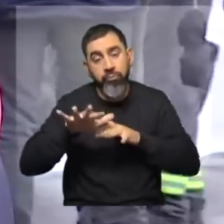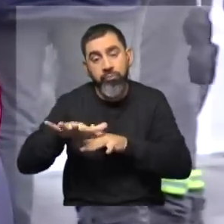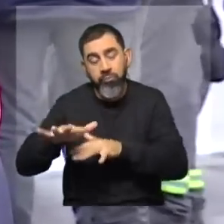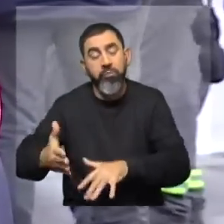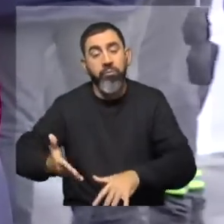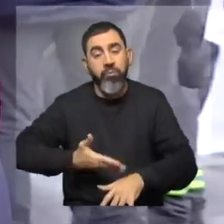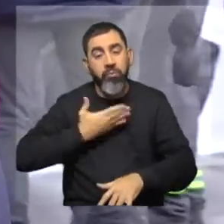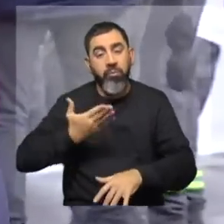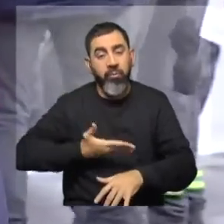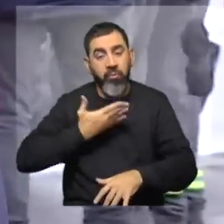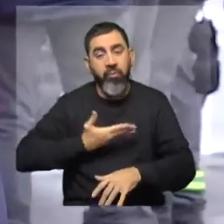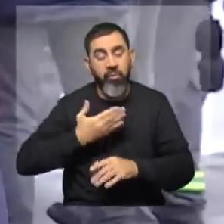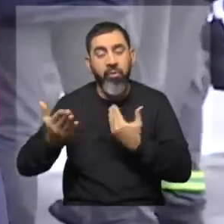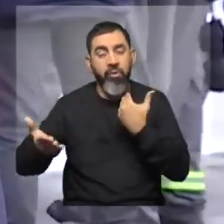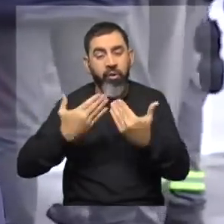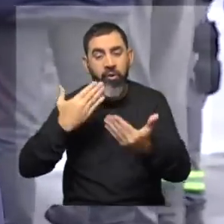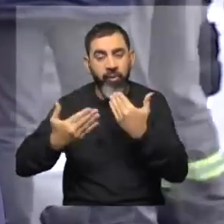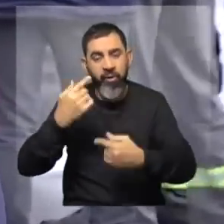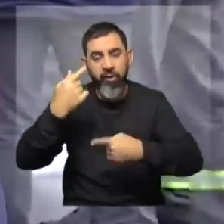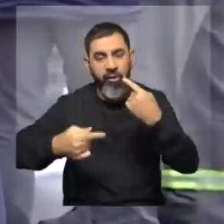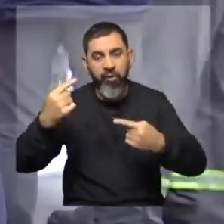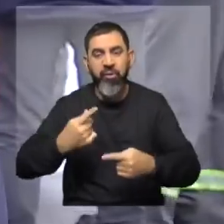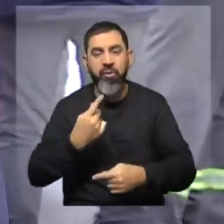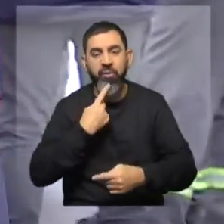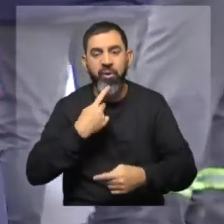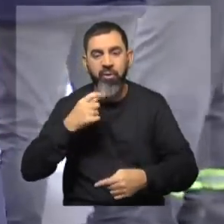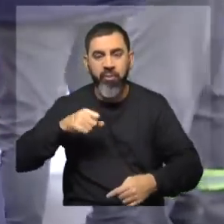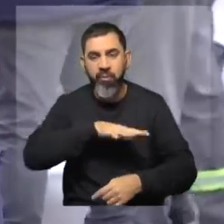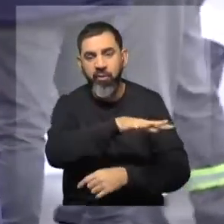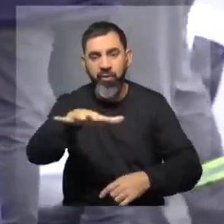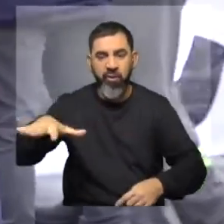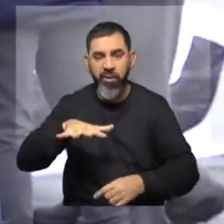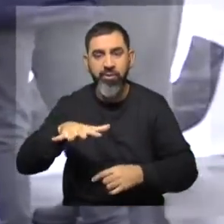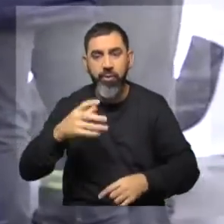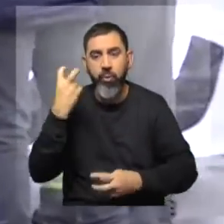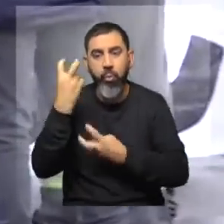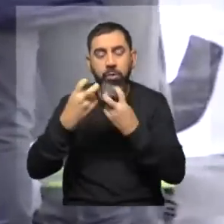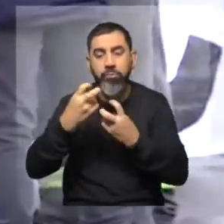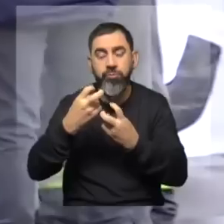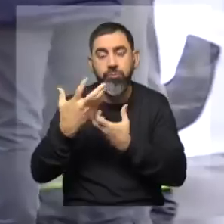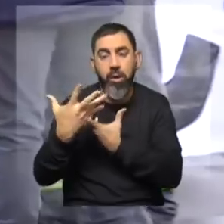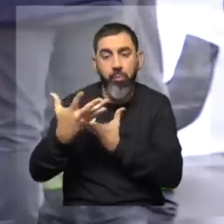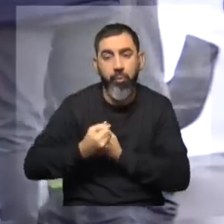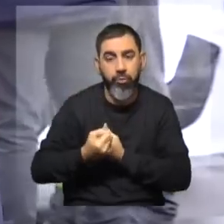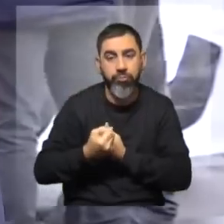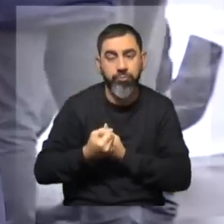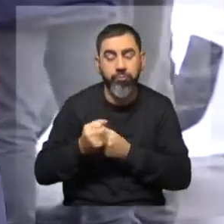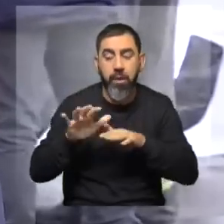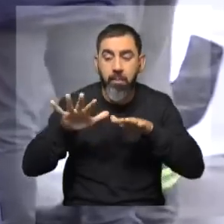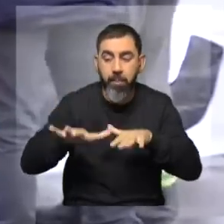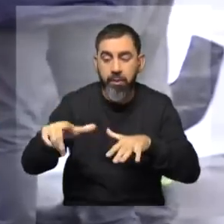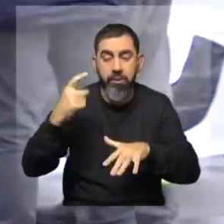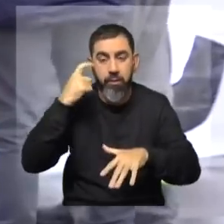continuamos también conversando con diferentes actores políticos y sociales para lograr que se sumen voluntad en cuanto a frenar esta